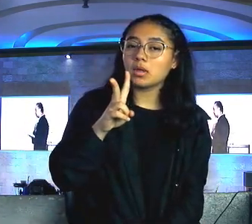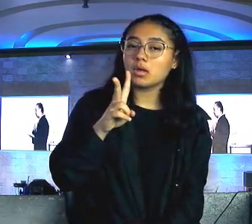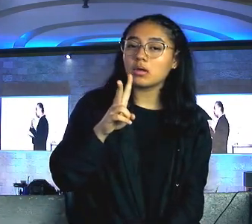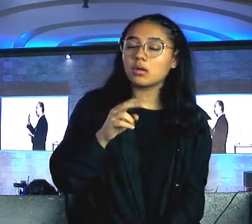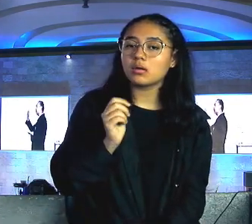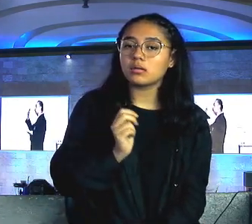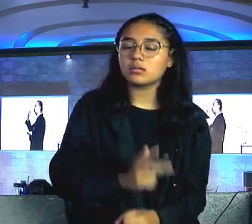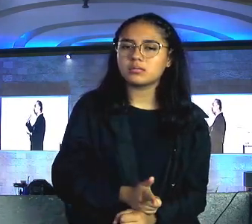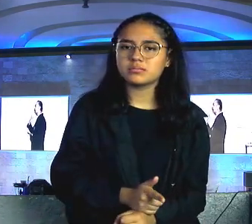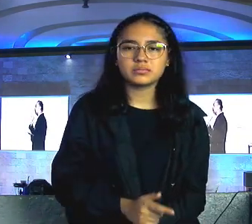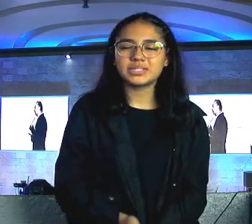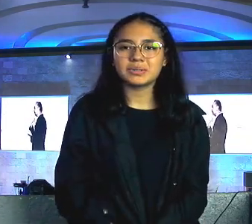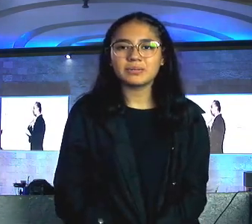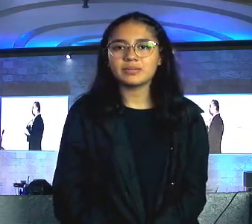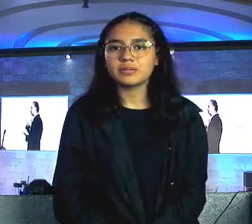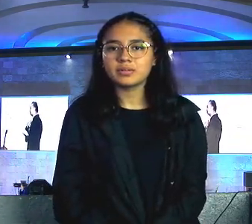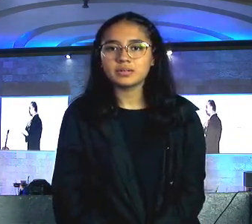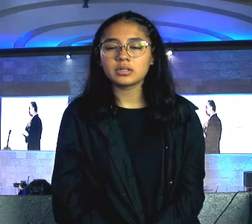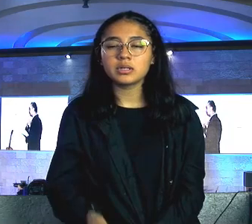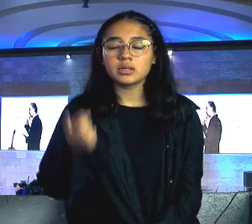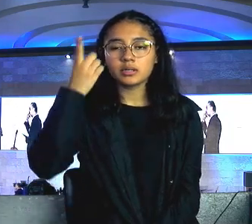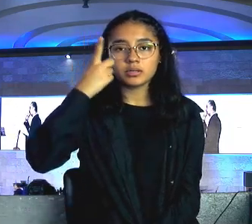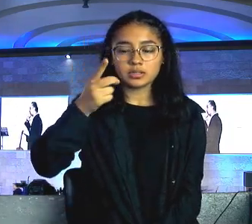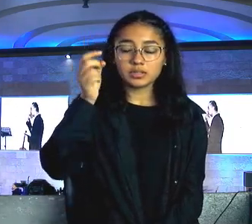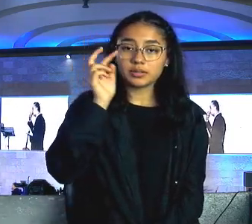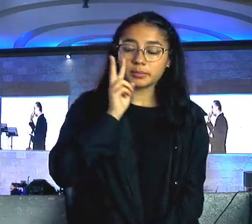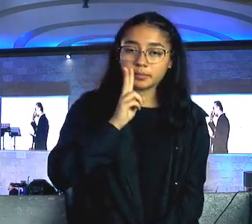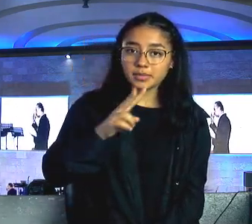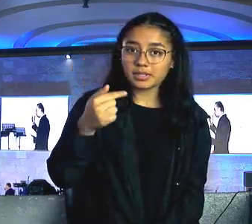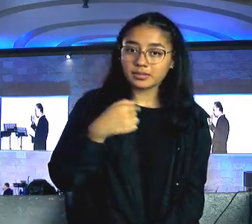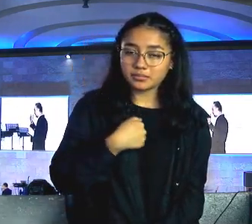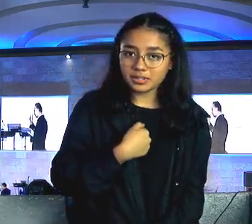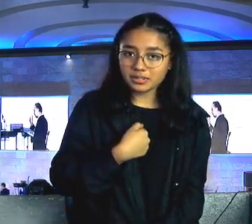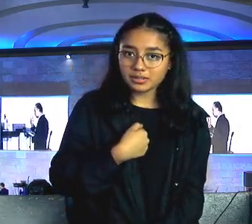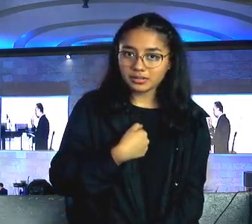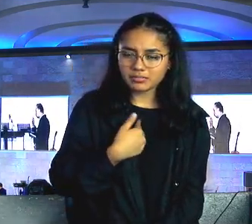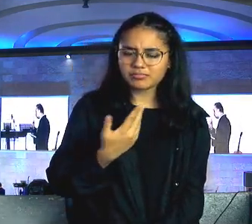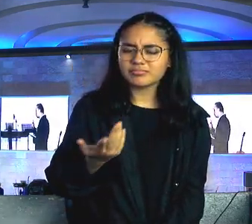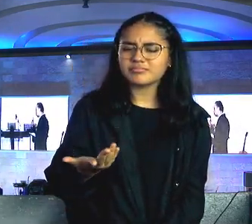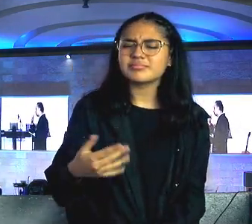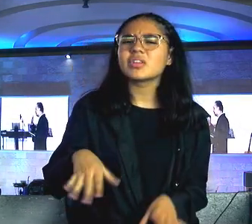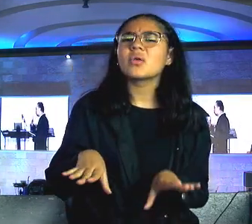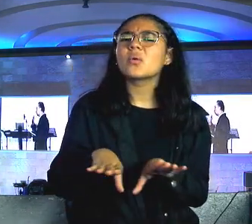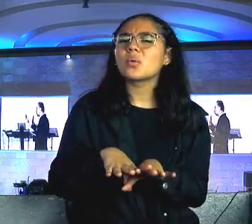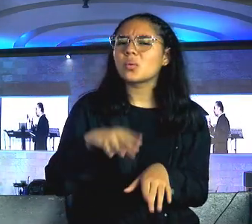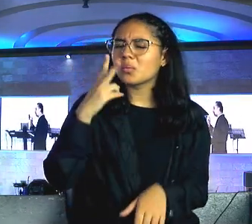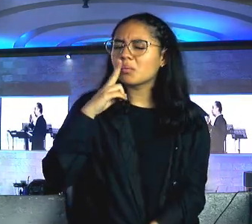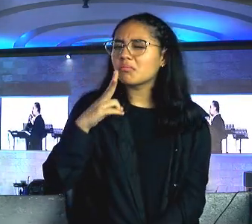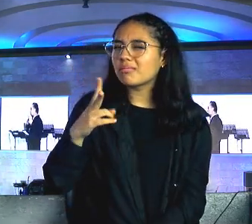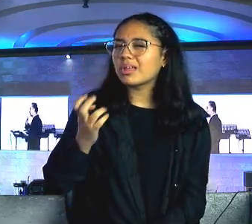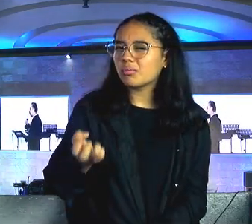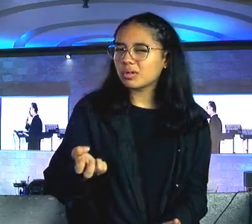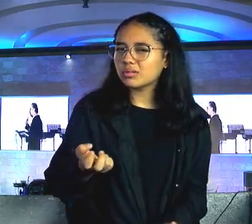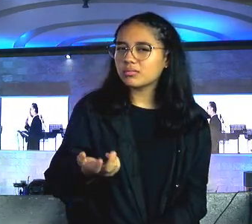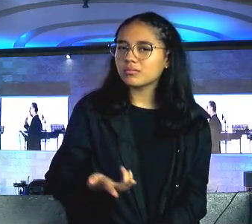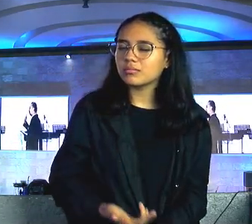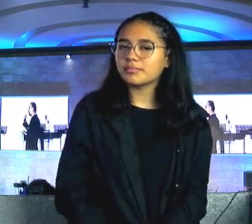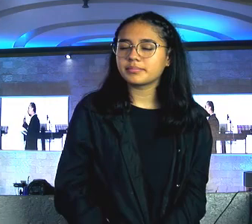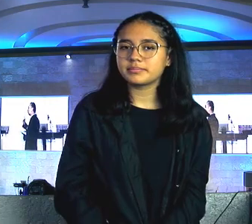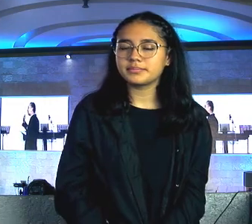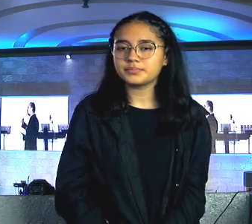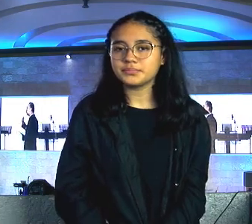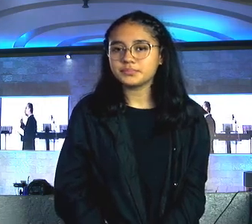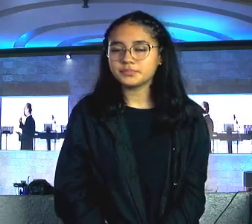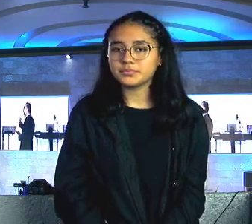de lo que Dios ve de mí? Esta es una buena pregunta. ¿Cómo me doy cuenta yo de lo